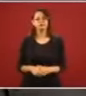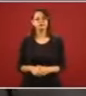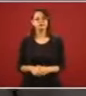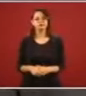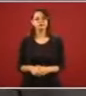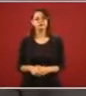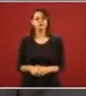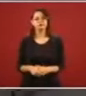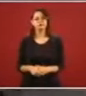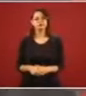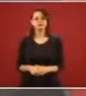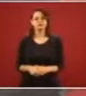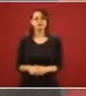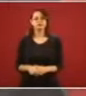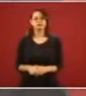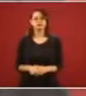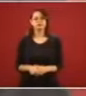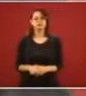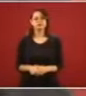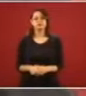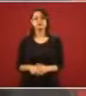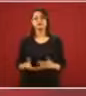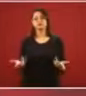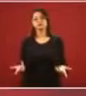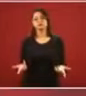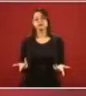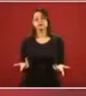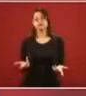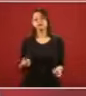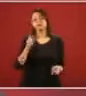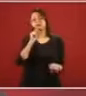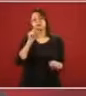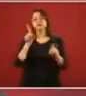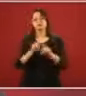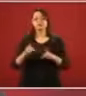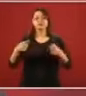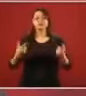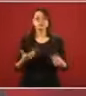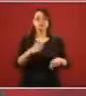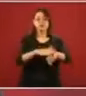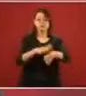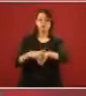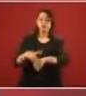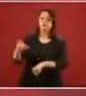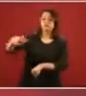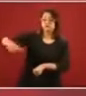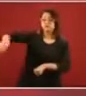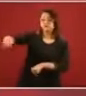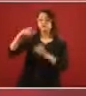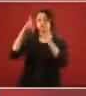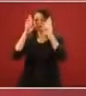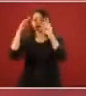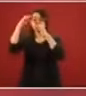Para eso también a veces llamo a que los conservadores